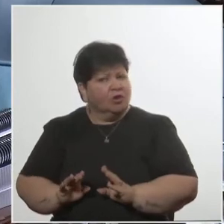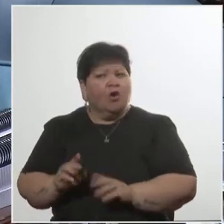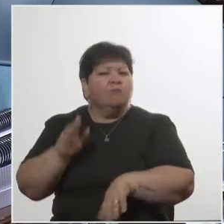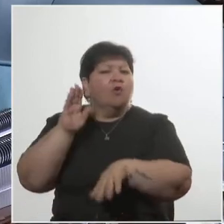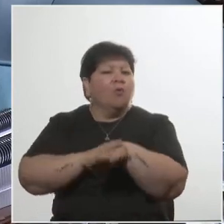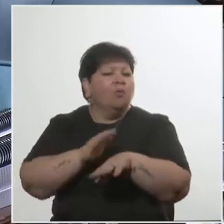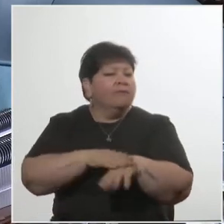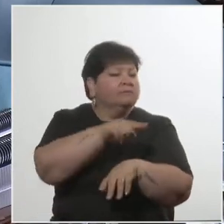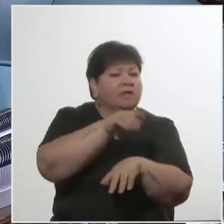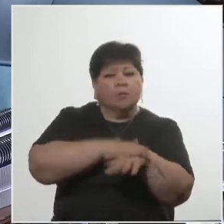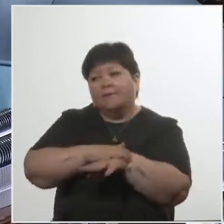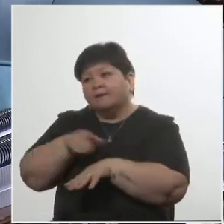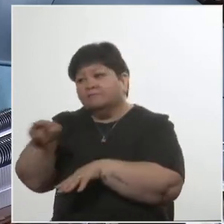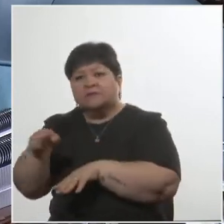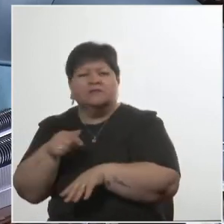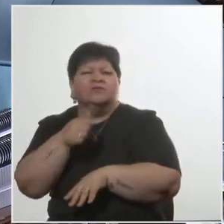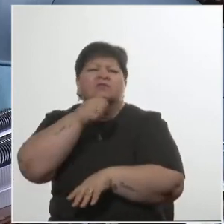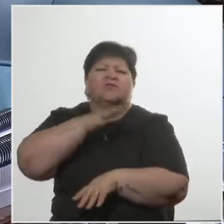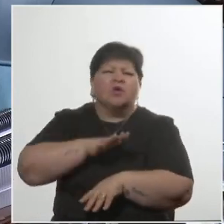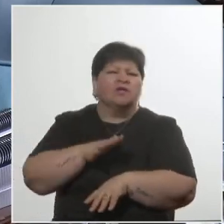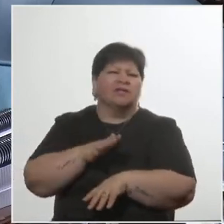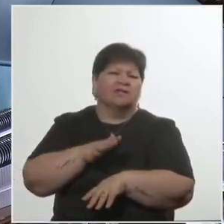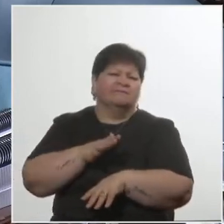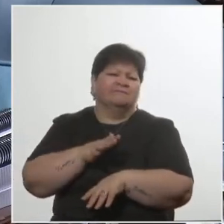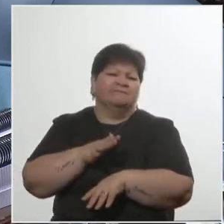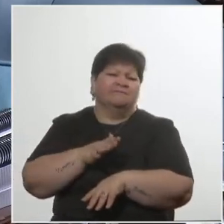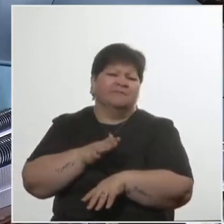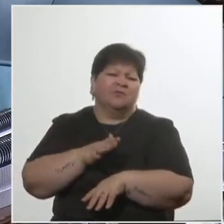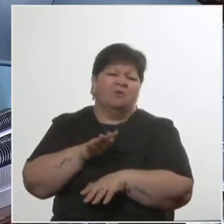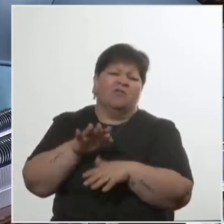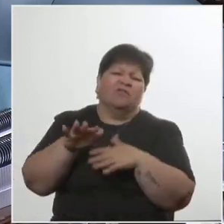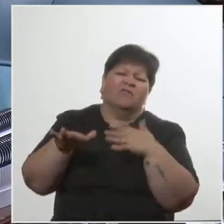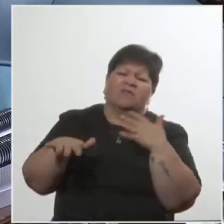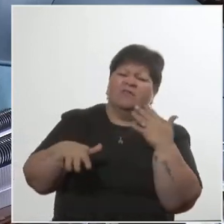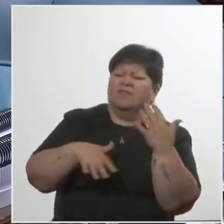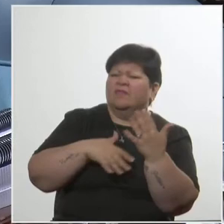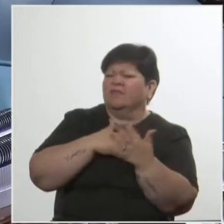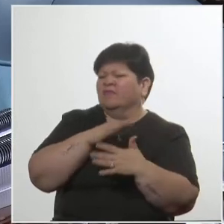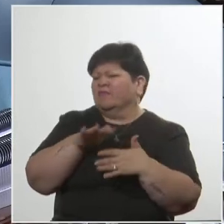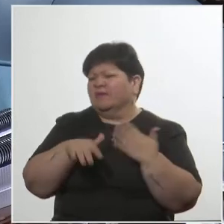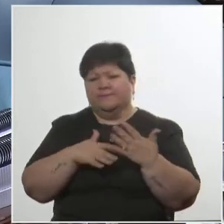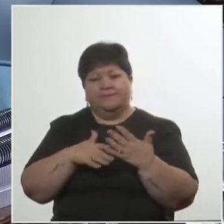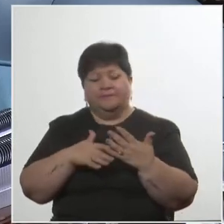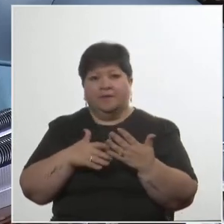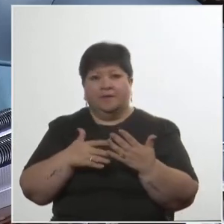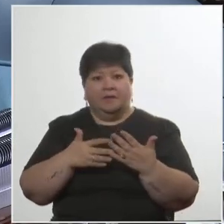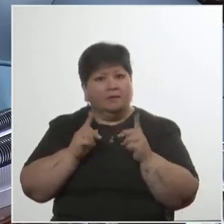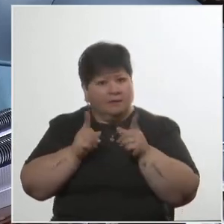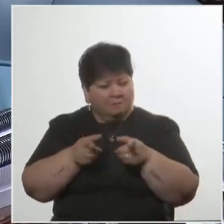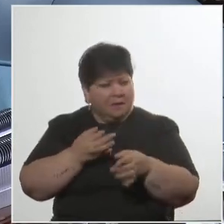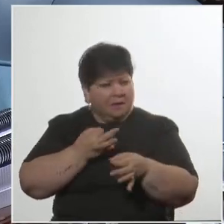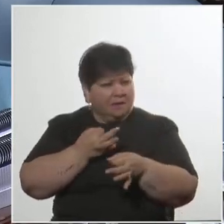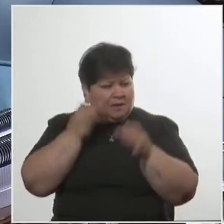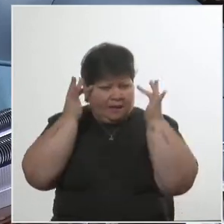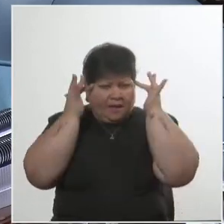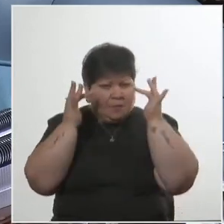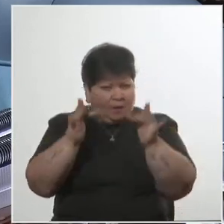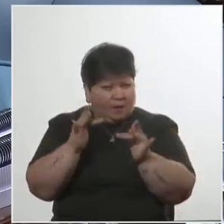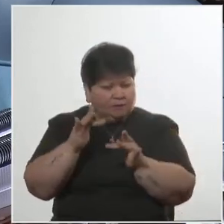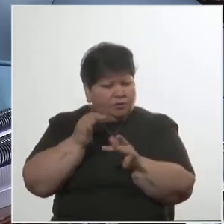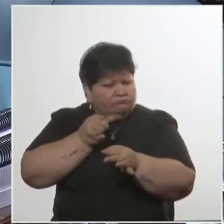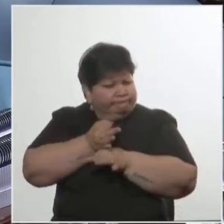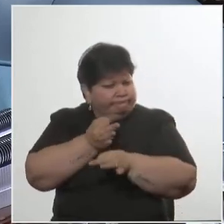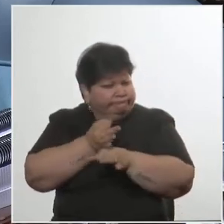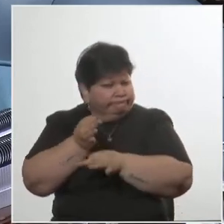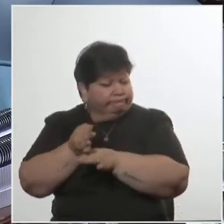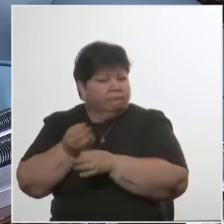deformada de la historia reciente y que vemos que se quiere instaurar en nuestra educación porque de nuestra